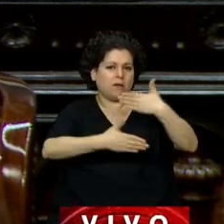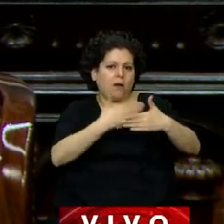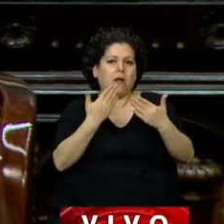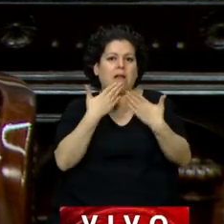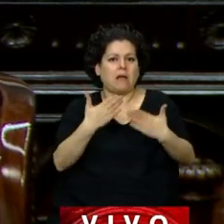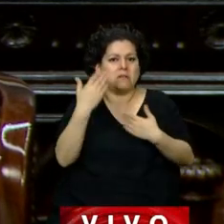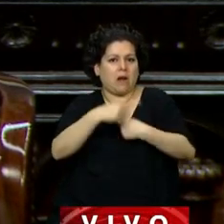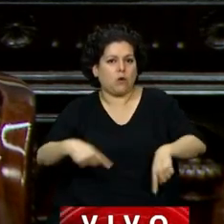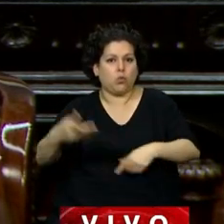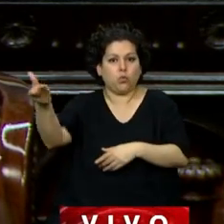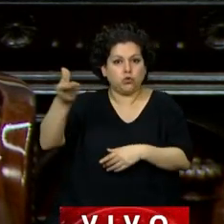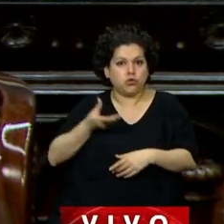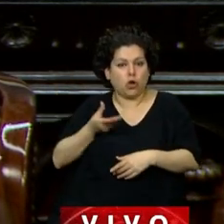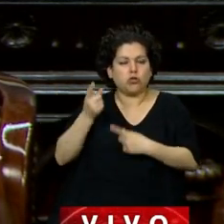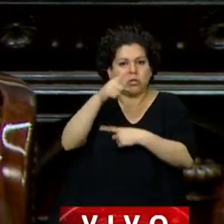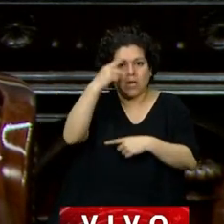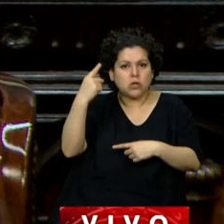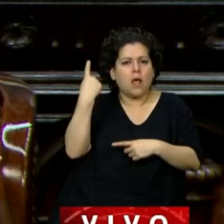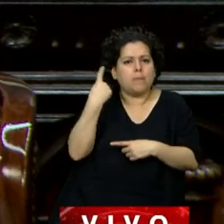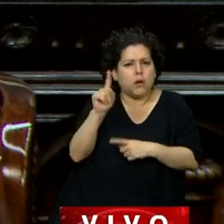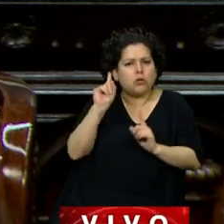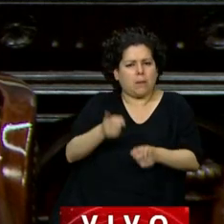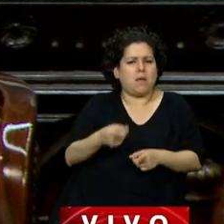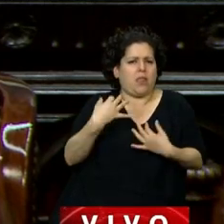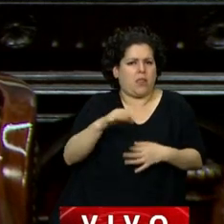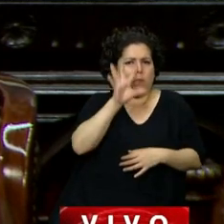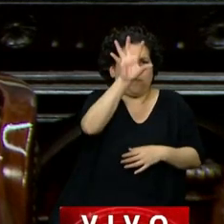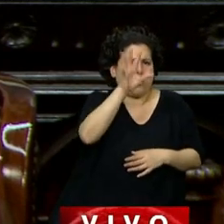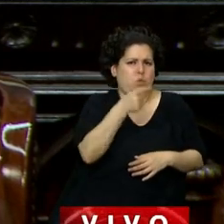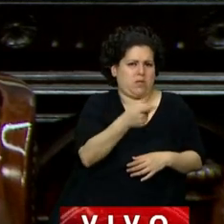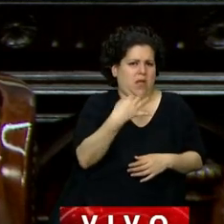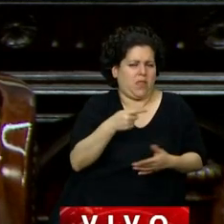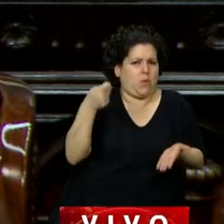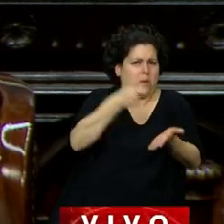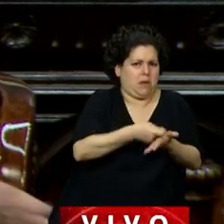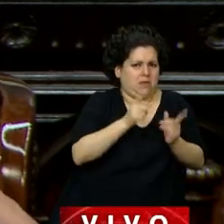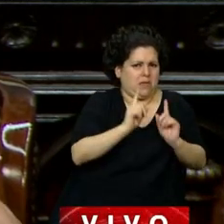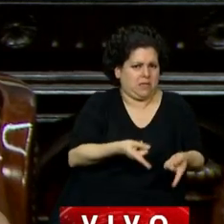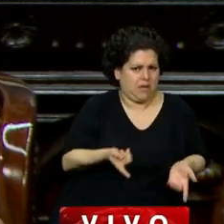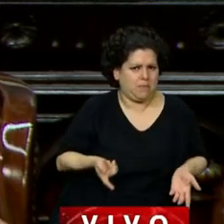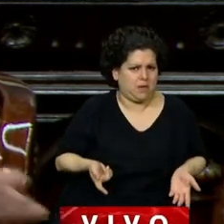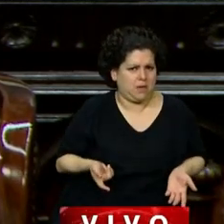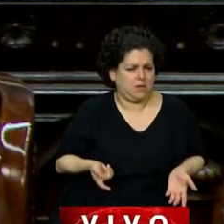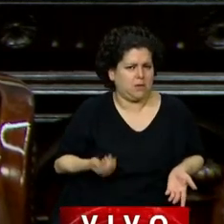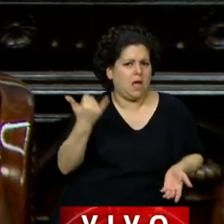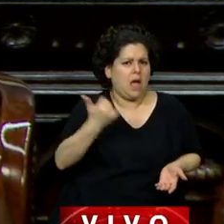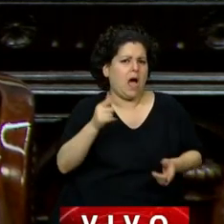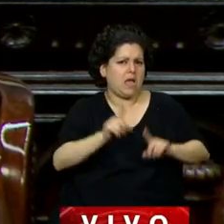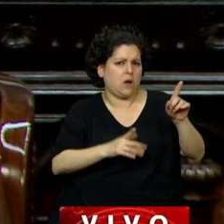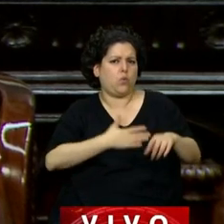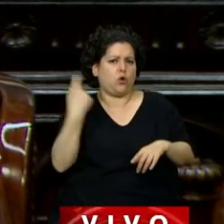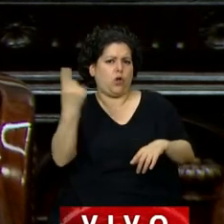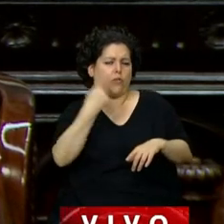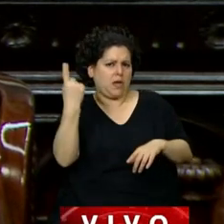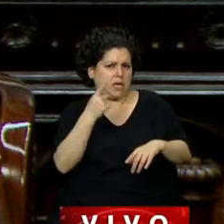recursos nacionales, sino también debe apostar la provincia y poner en agenda esa zona. Miren, algunos dirigentes del